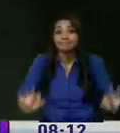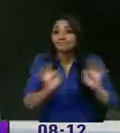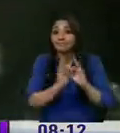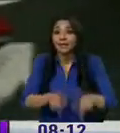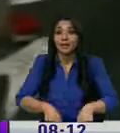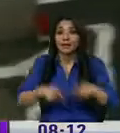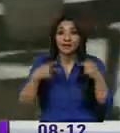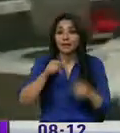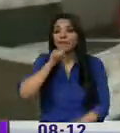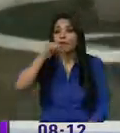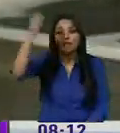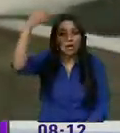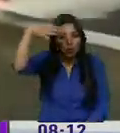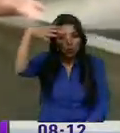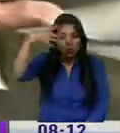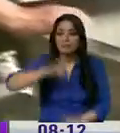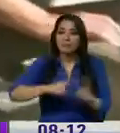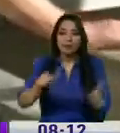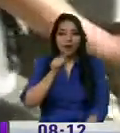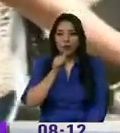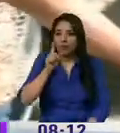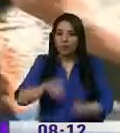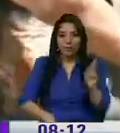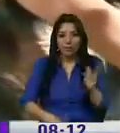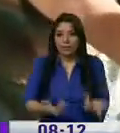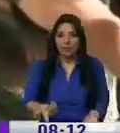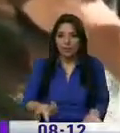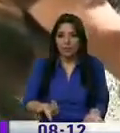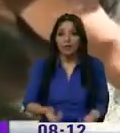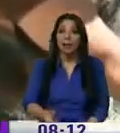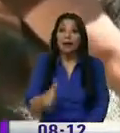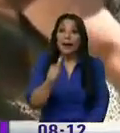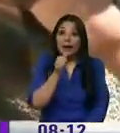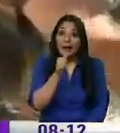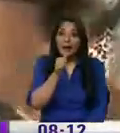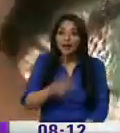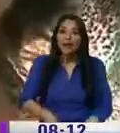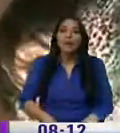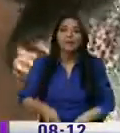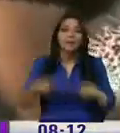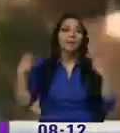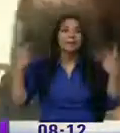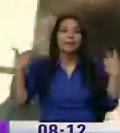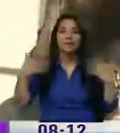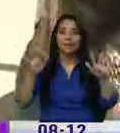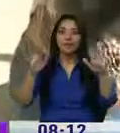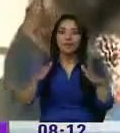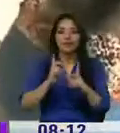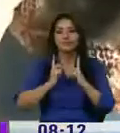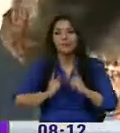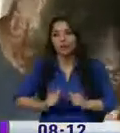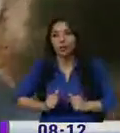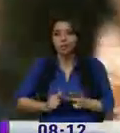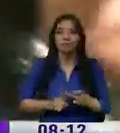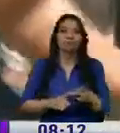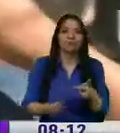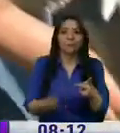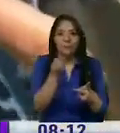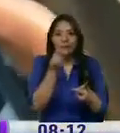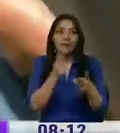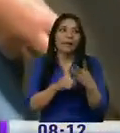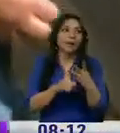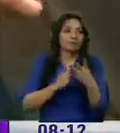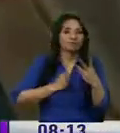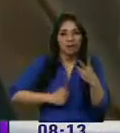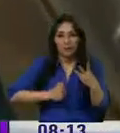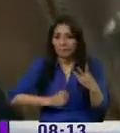faltar la luz cualquier otra cosa pero menos del agua porque el agua es un líquido vital para todo para la salud para para todo para